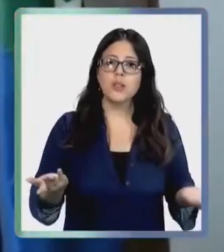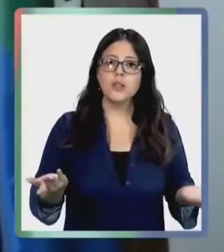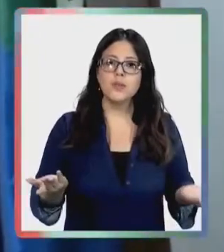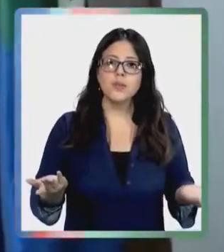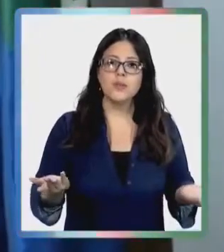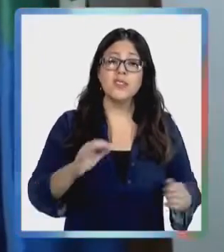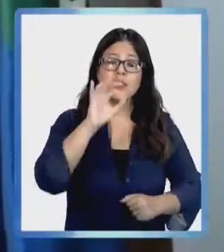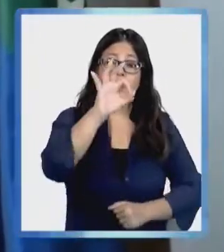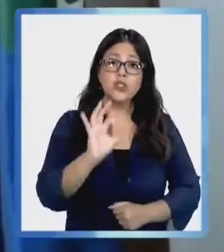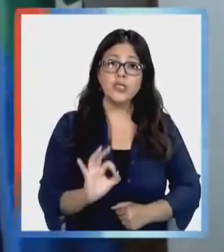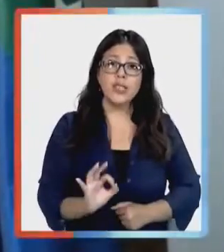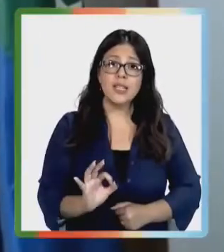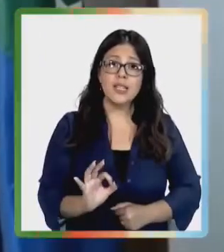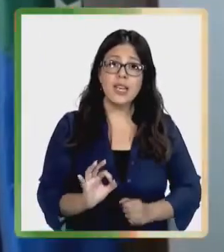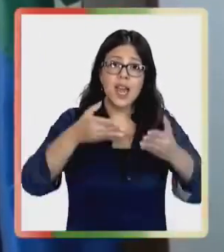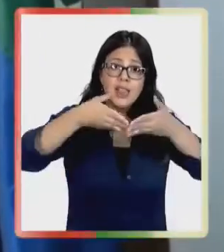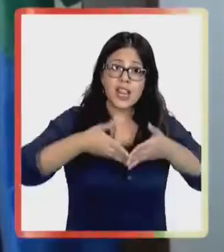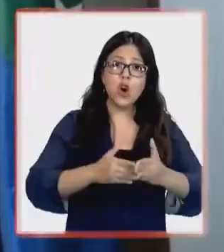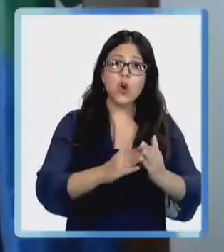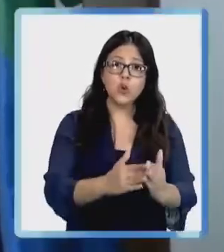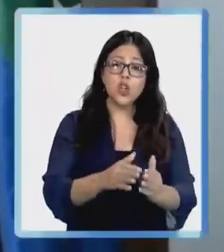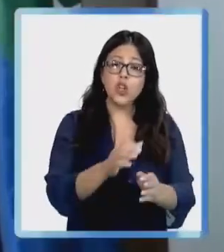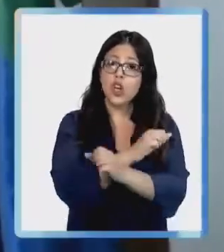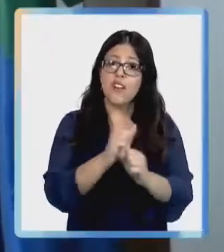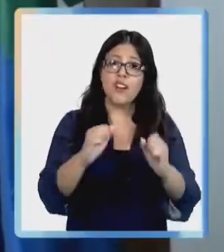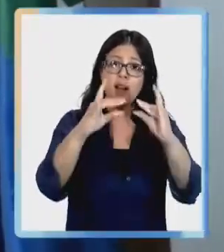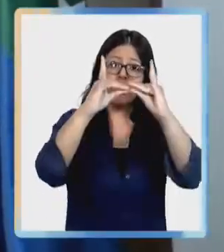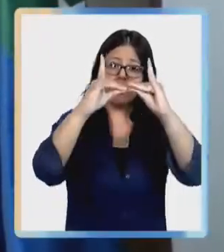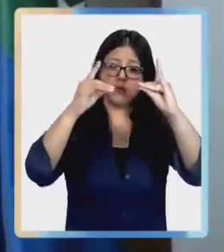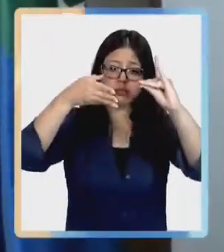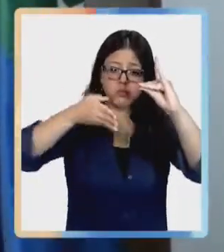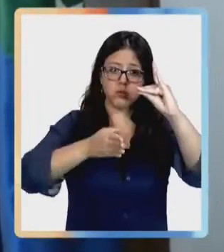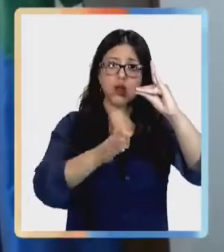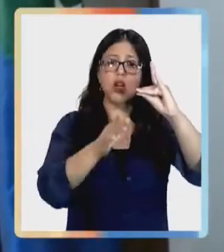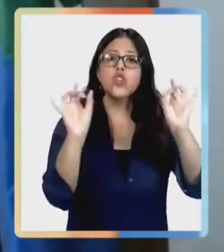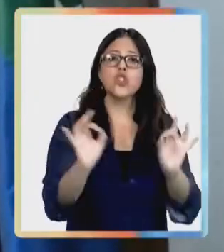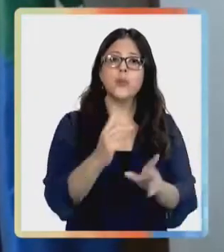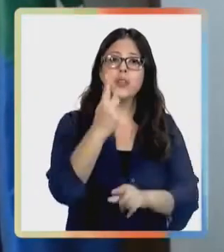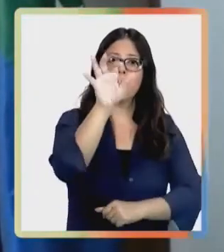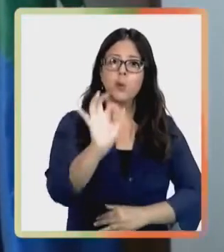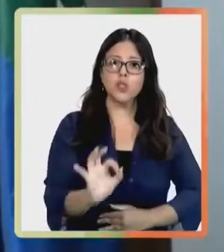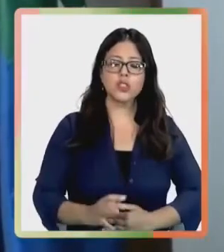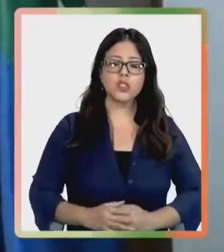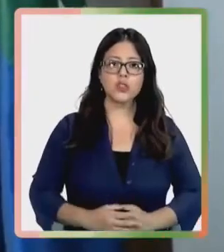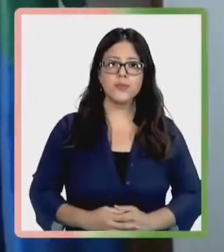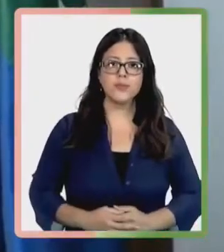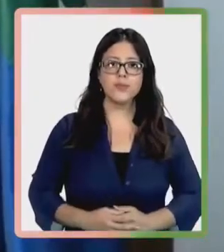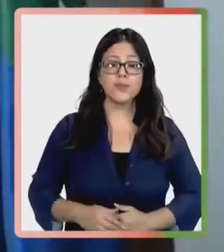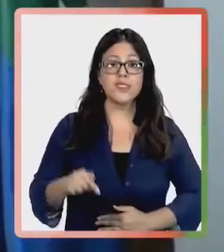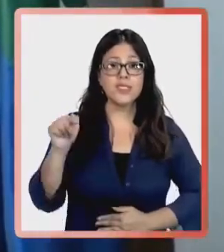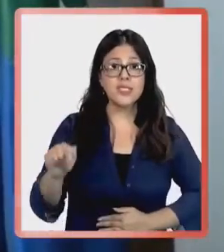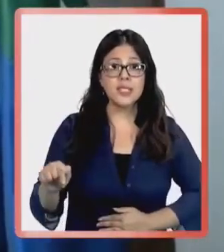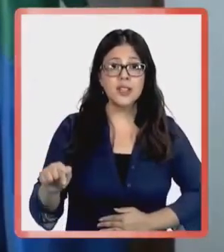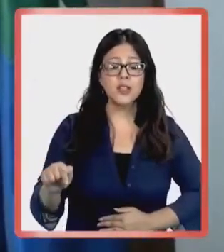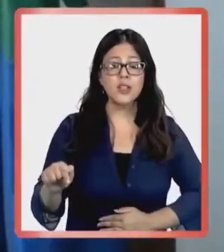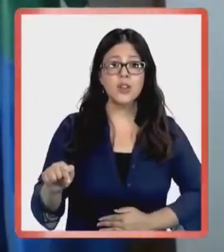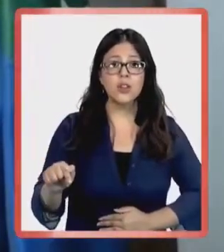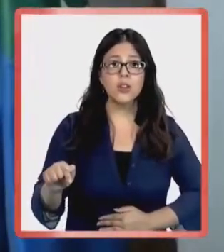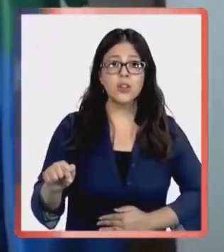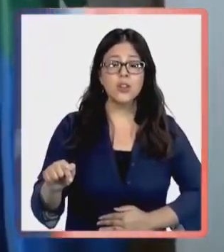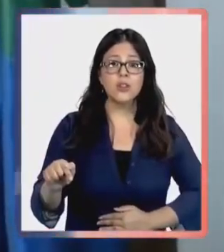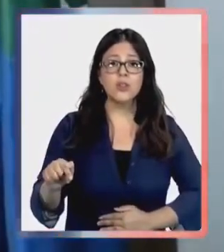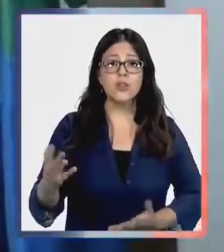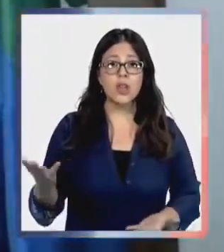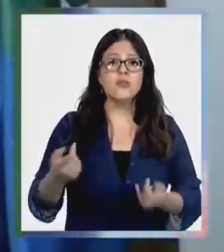puente era solamente del 1%. Es completamente y sideralmente distinto lo planteado por Empormont